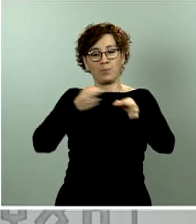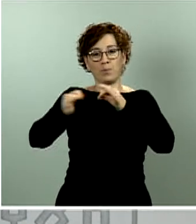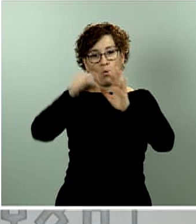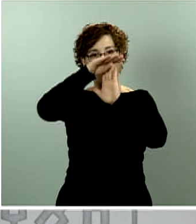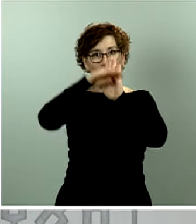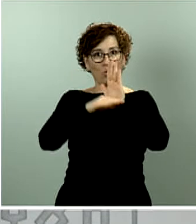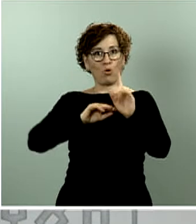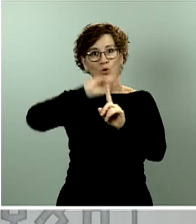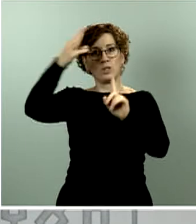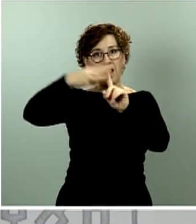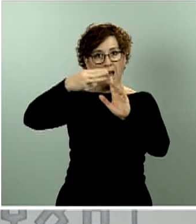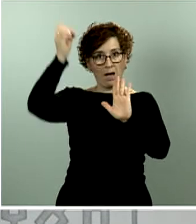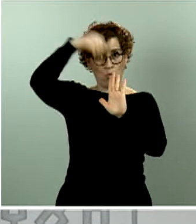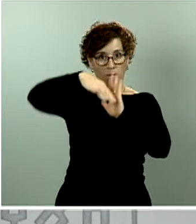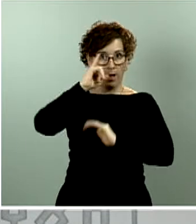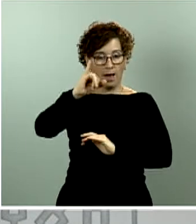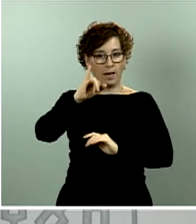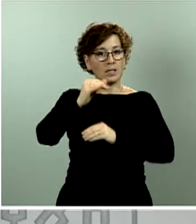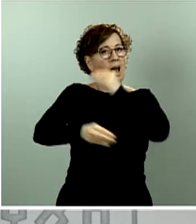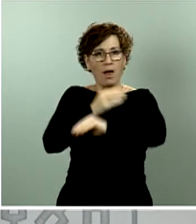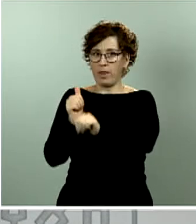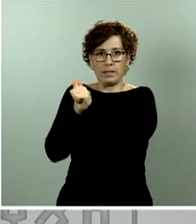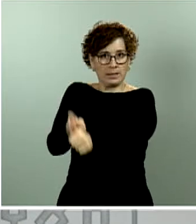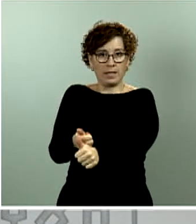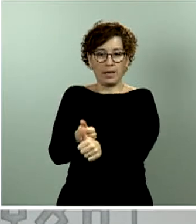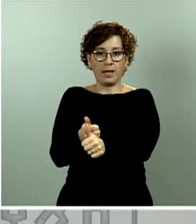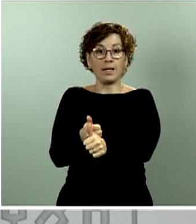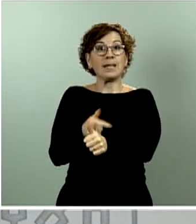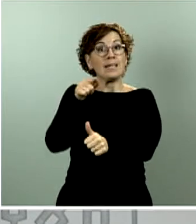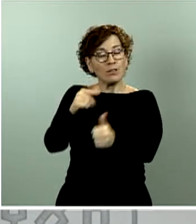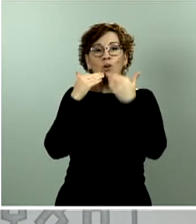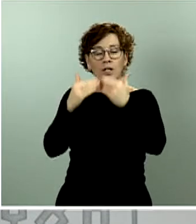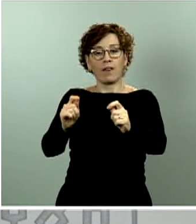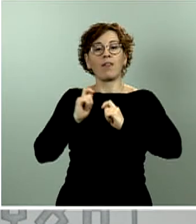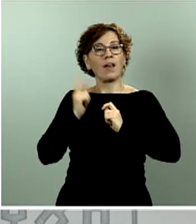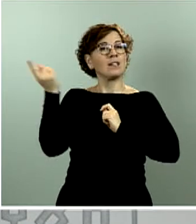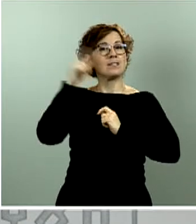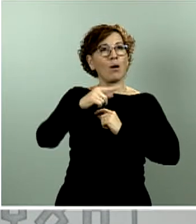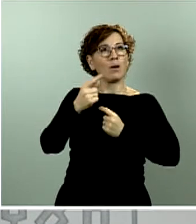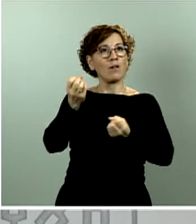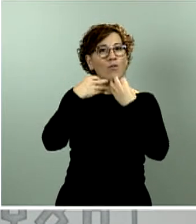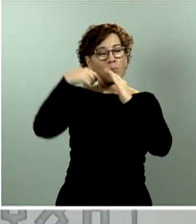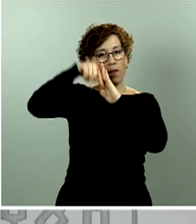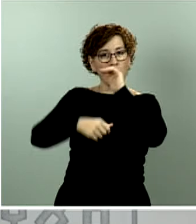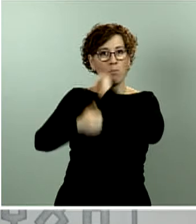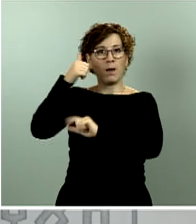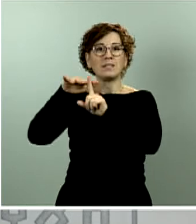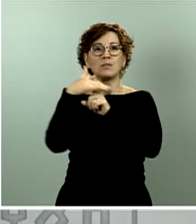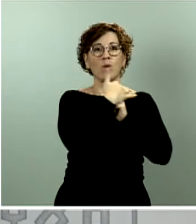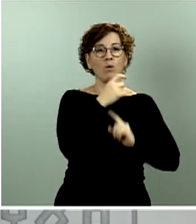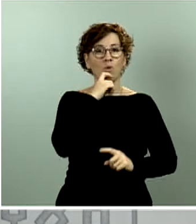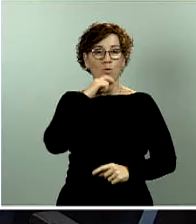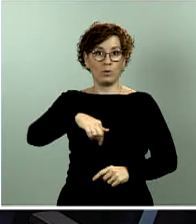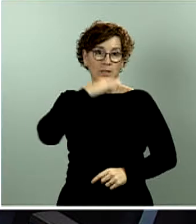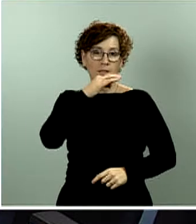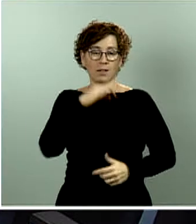más detalle de esas situaciones en las que se puedan aplicar, ya les digo, esta tarde o quizás mañana. Con esta respuesta no sé si